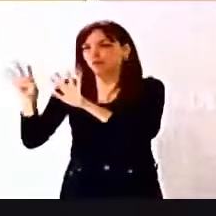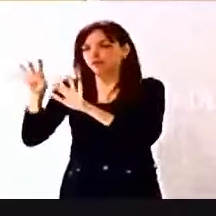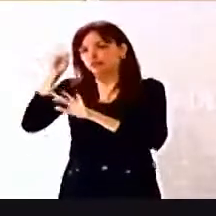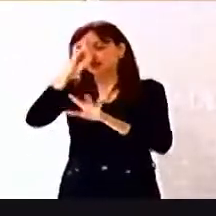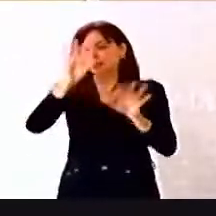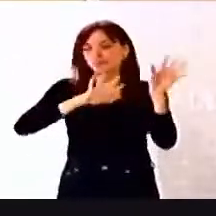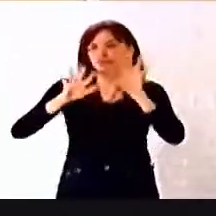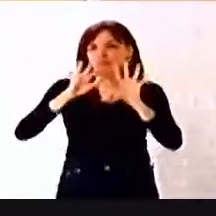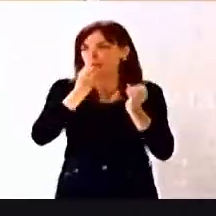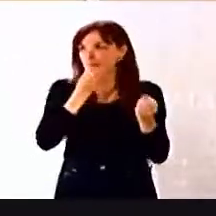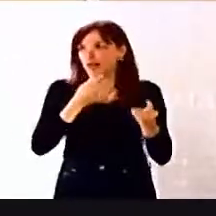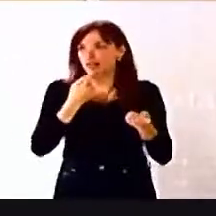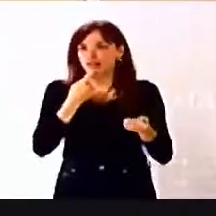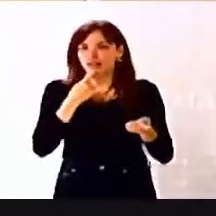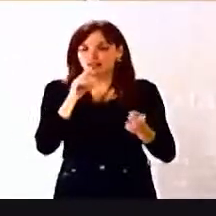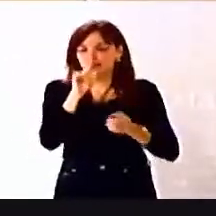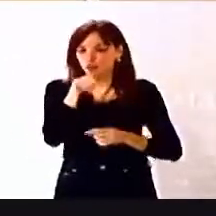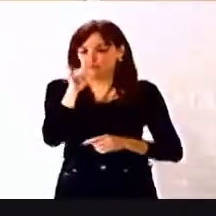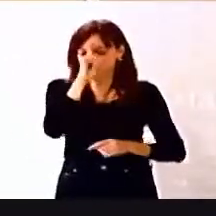bien en la anterior